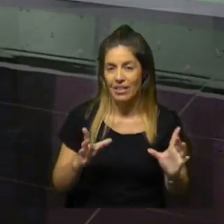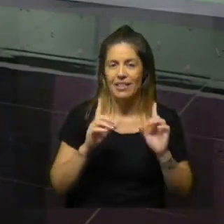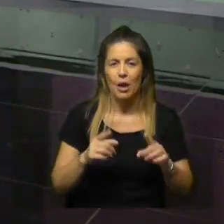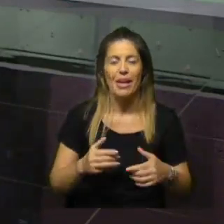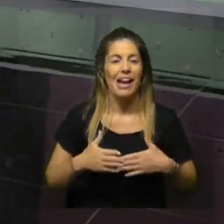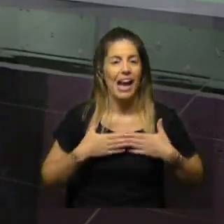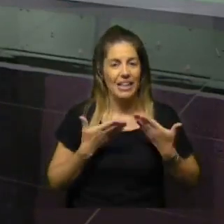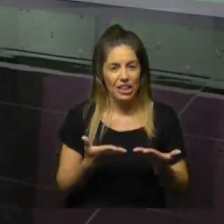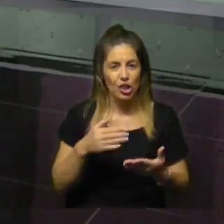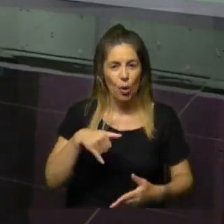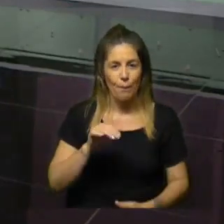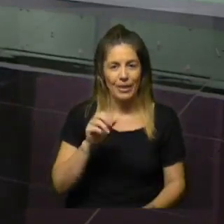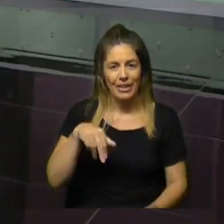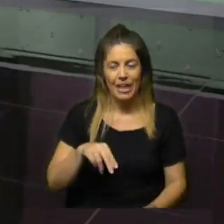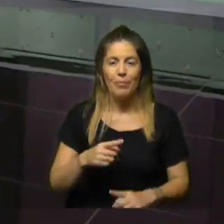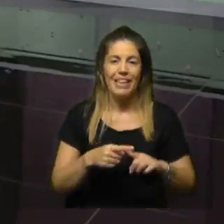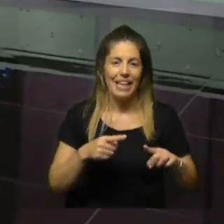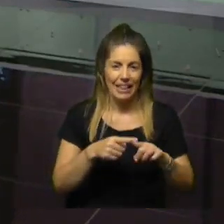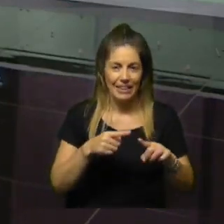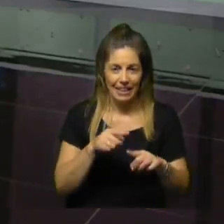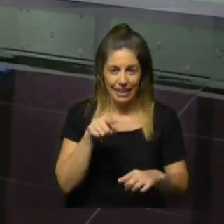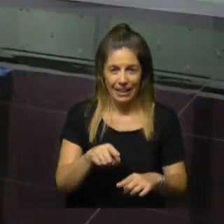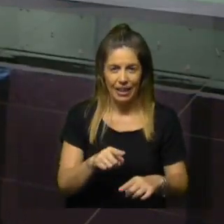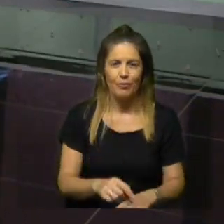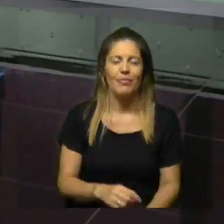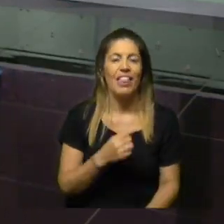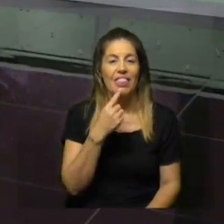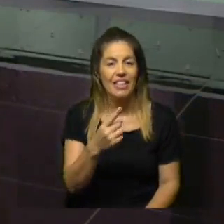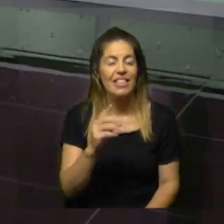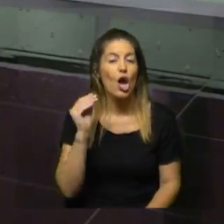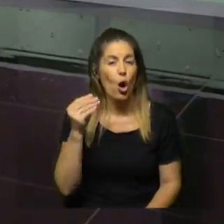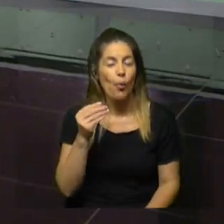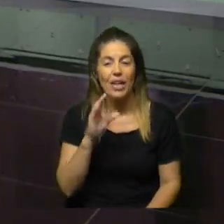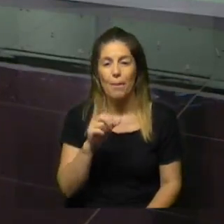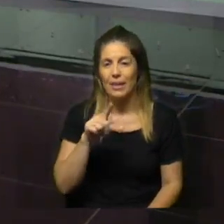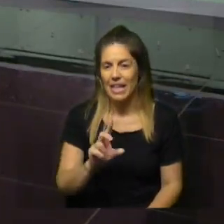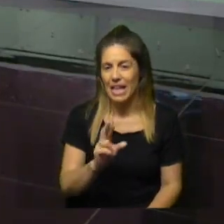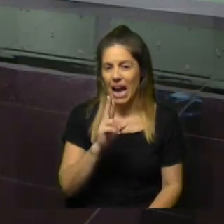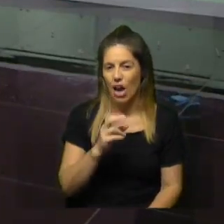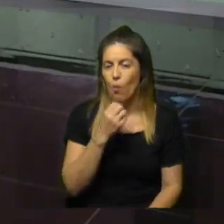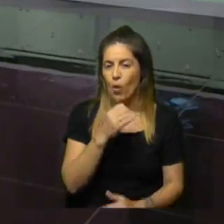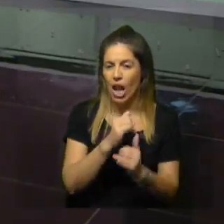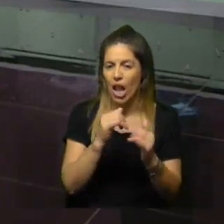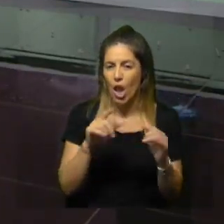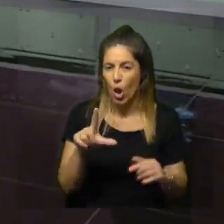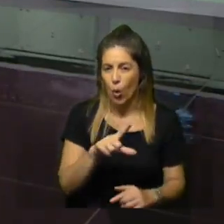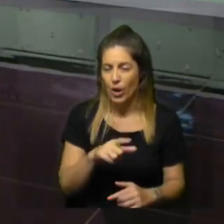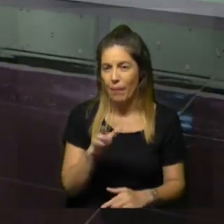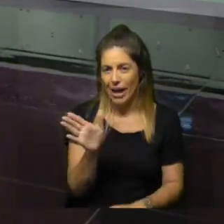cariños de Miriam de La Teja. Lil dice acá, qué juvenil Pilar, buen lunes para todos, nos escribe también en informativo. Muy